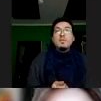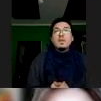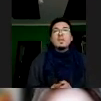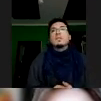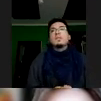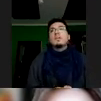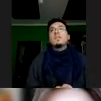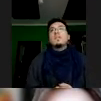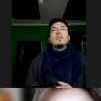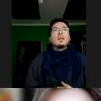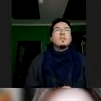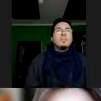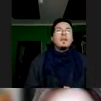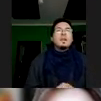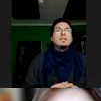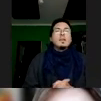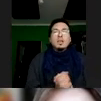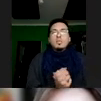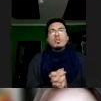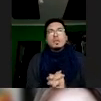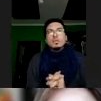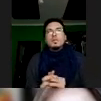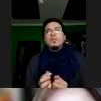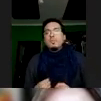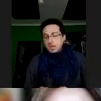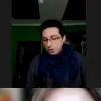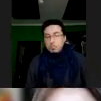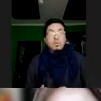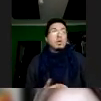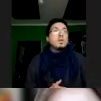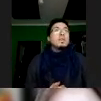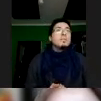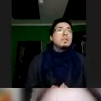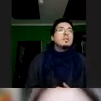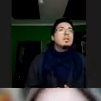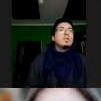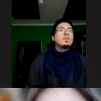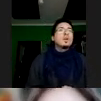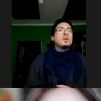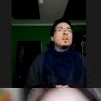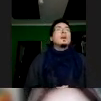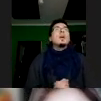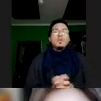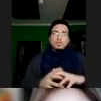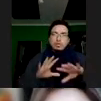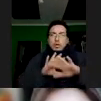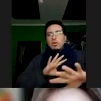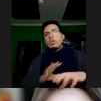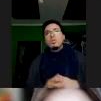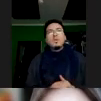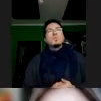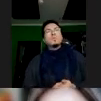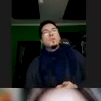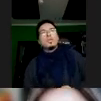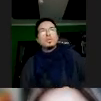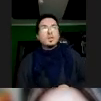una vivienda que se ve desde arriba. Aquí como concepto se lo voy a explicar un poco. La vista de planta, chiquillos, es una vista superior, como